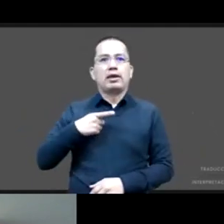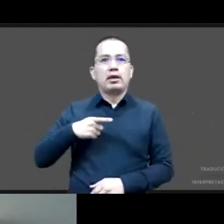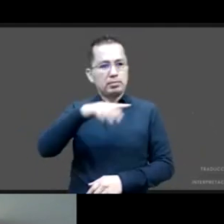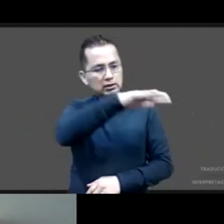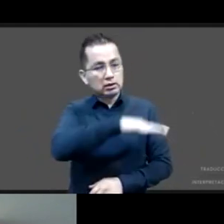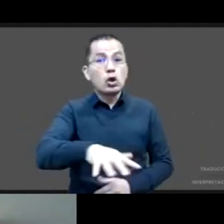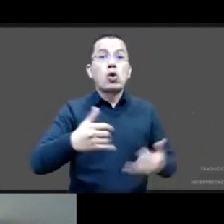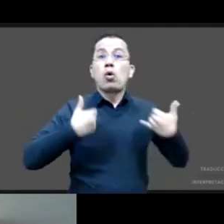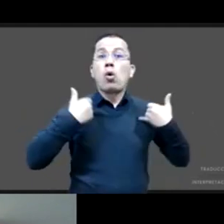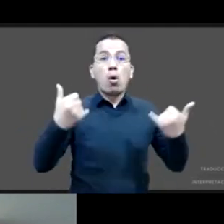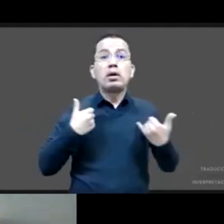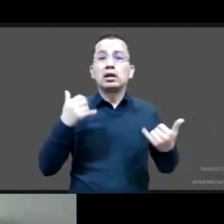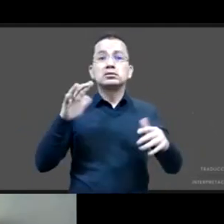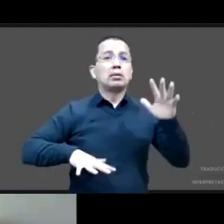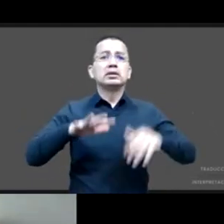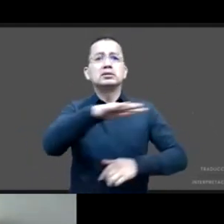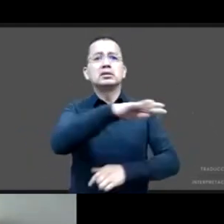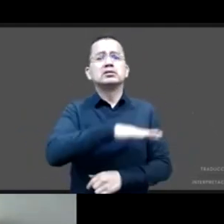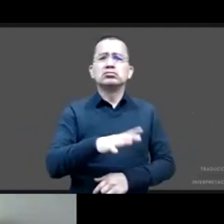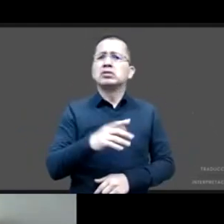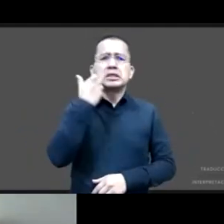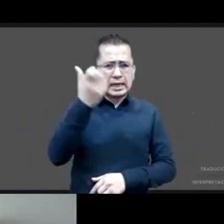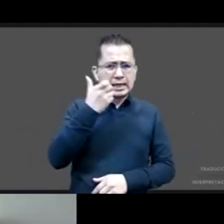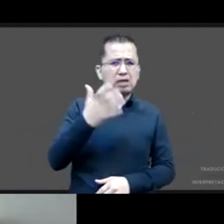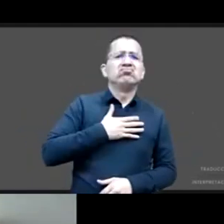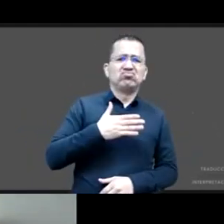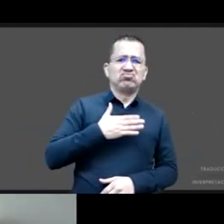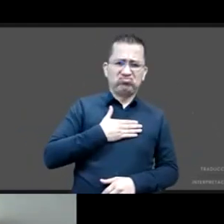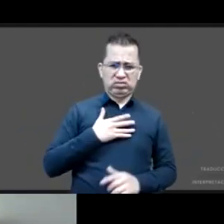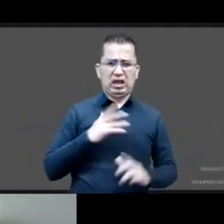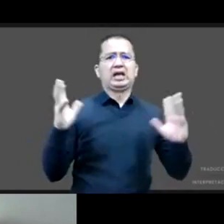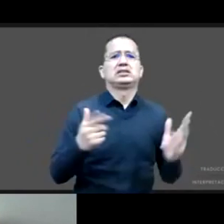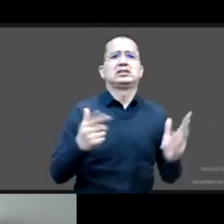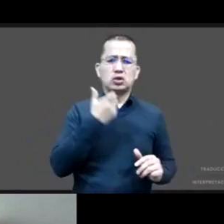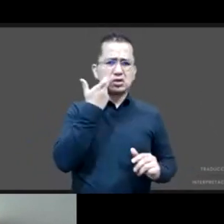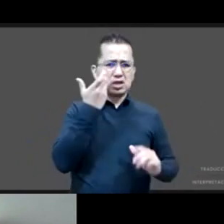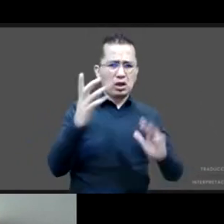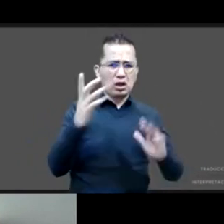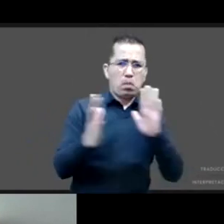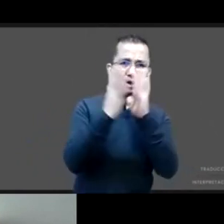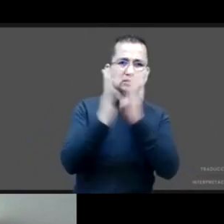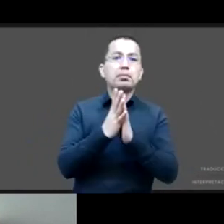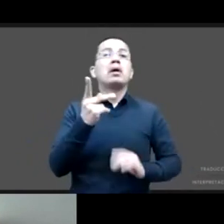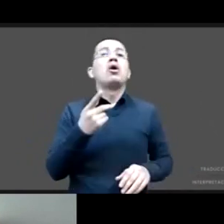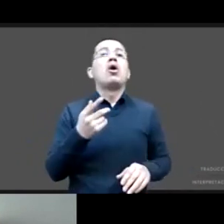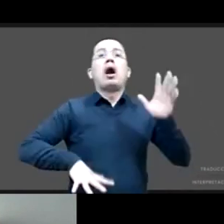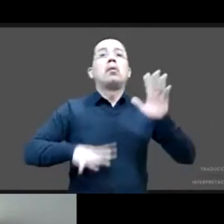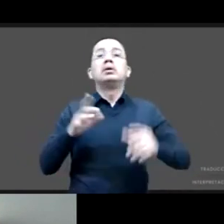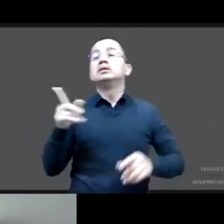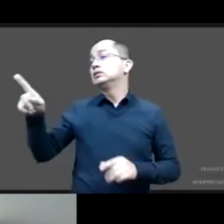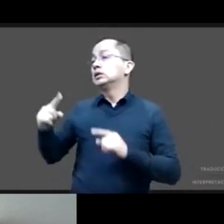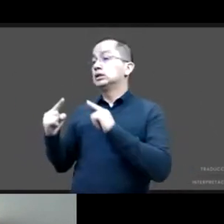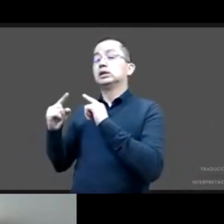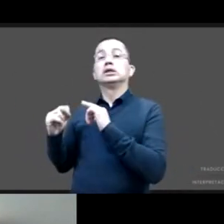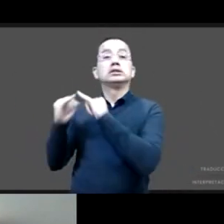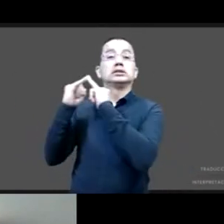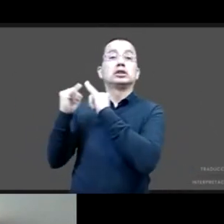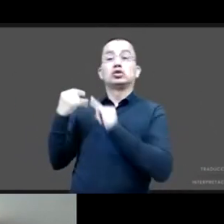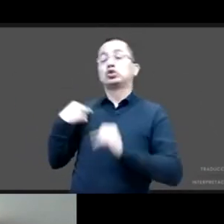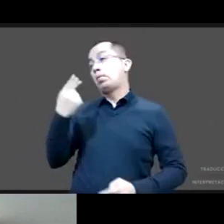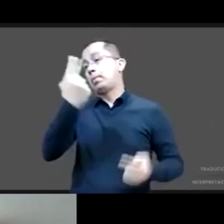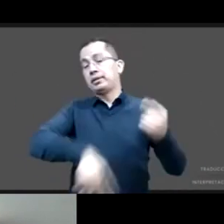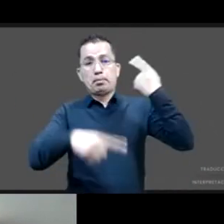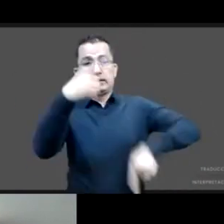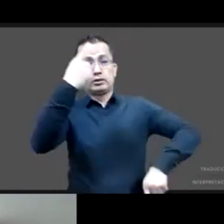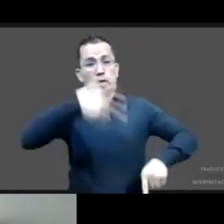vienen de gente que no son jóvenes o viene del nivel institucional de la parte burocrática pero no de escuchar la realidad